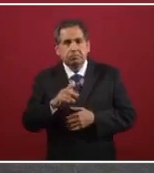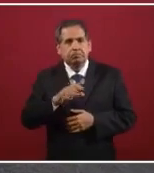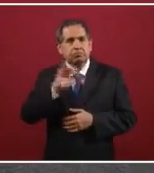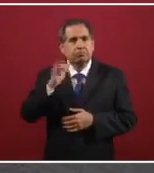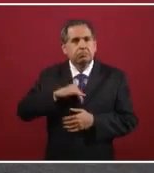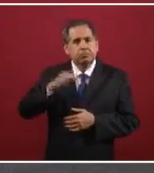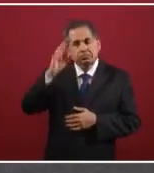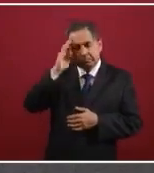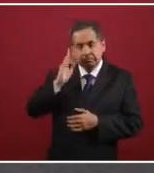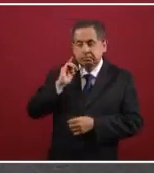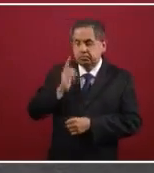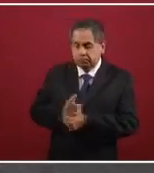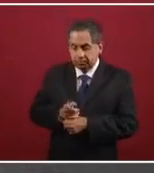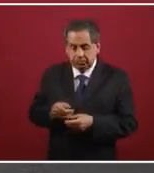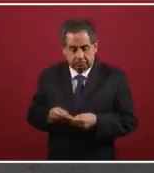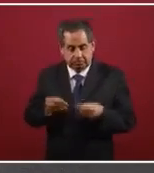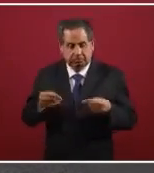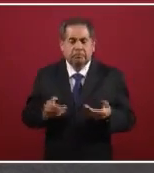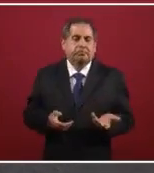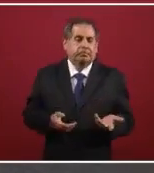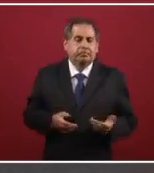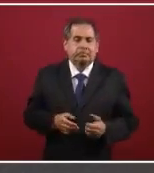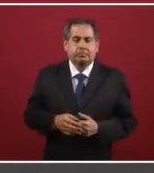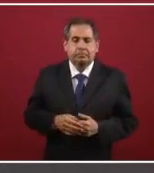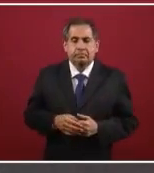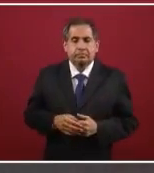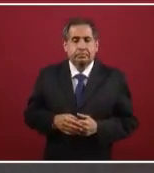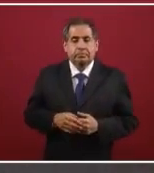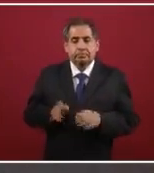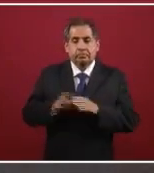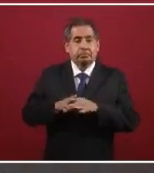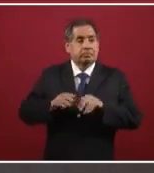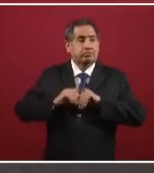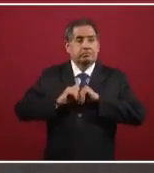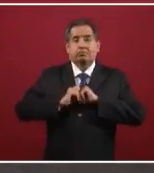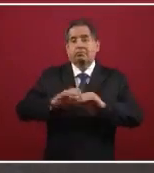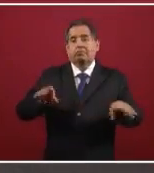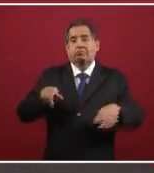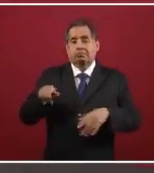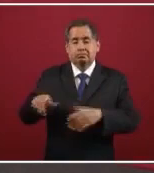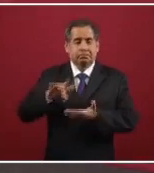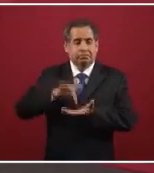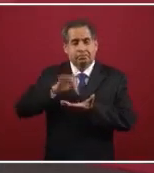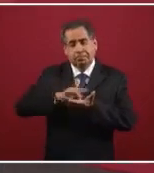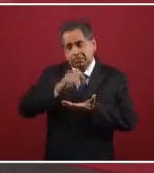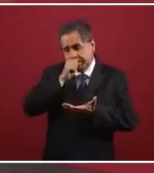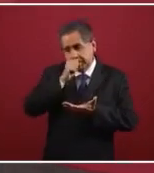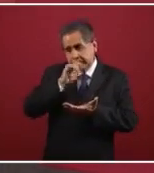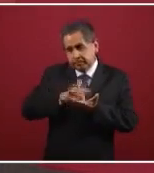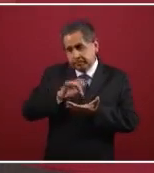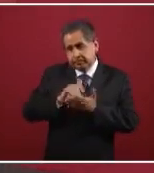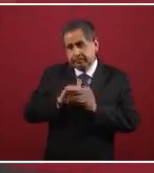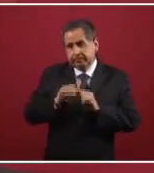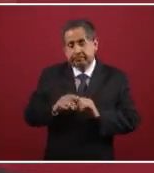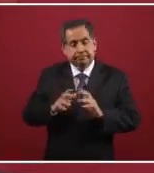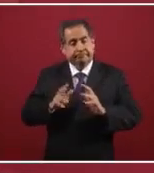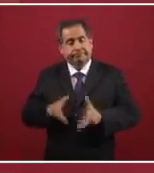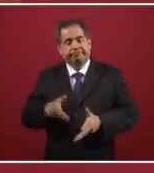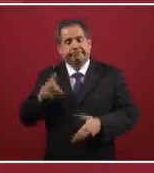pensaban de que iban a hacerse públicos esos archivos. Y ahí está